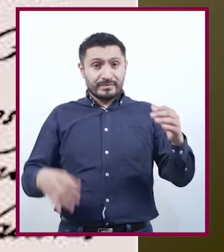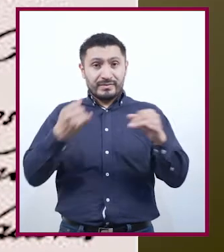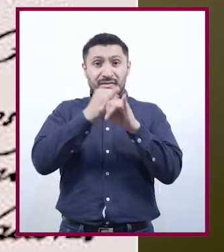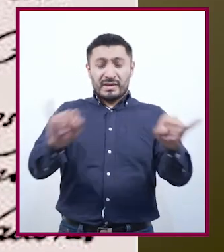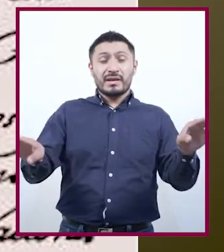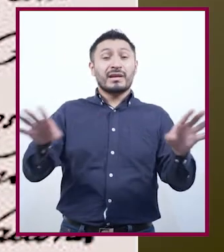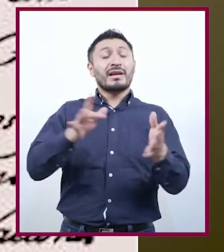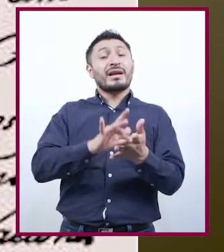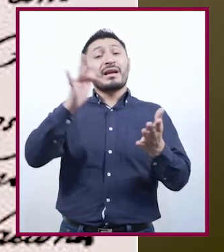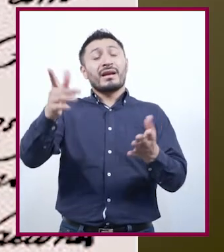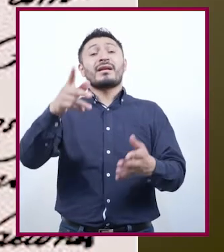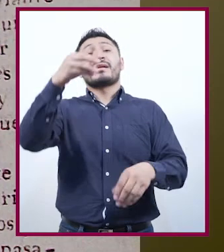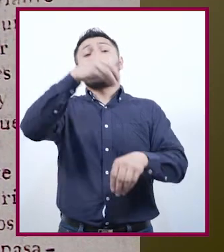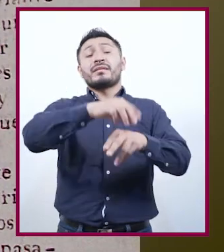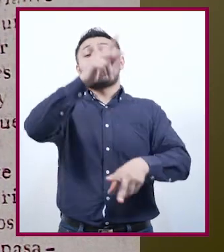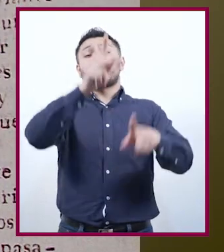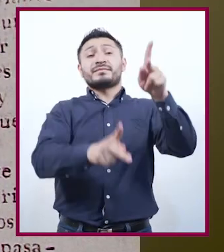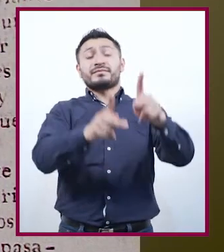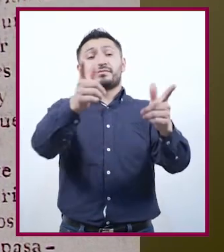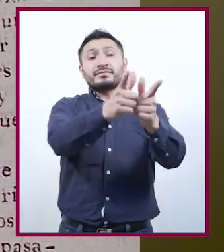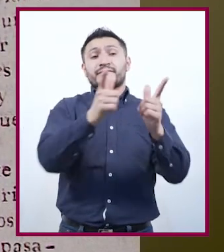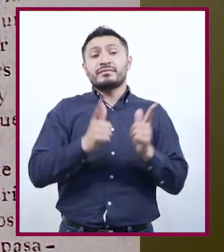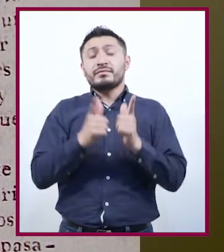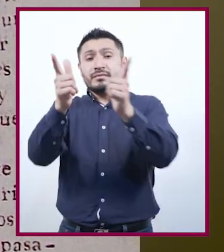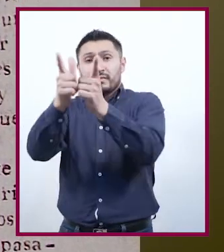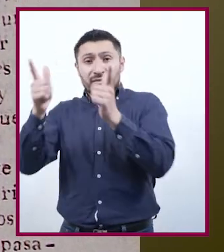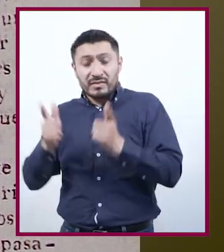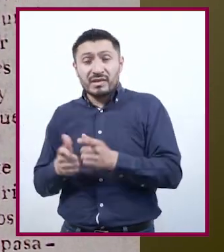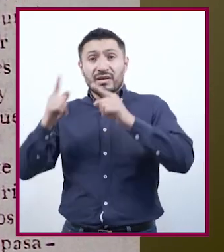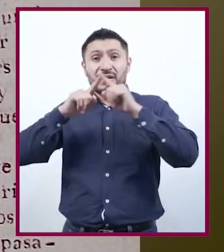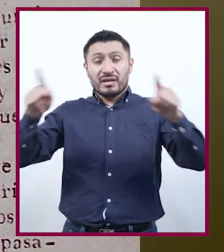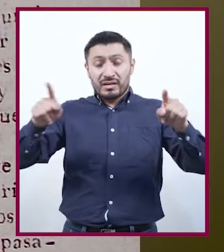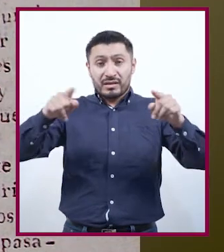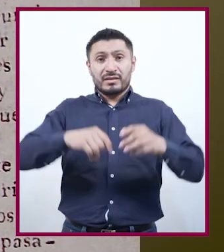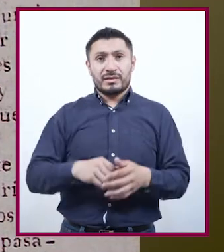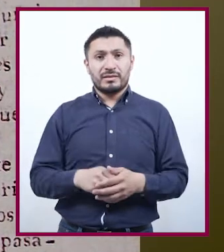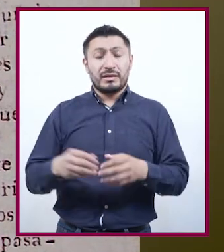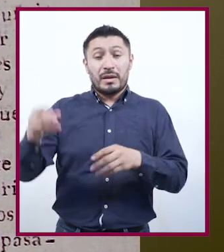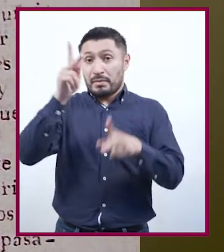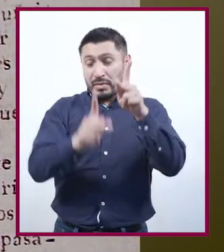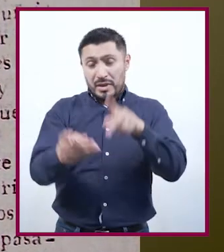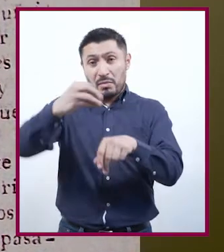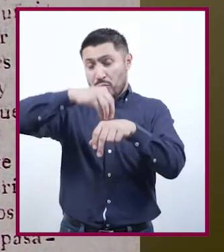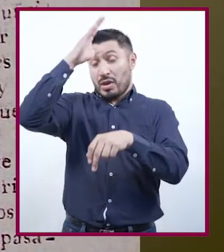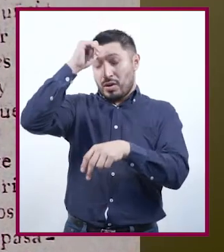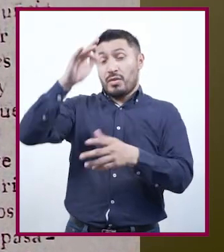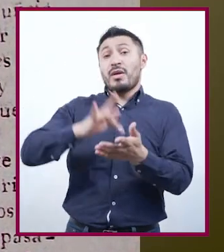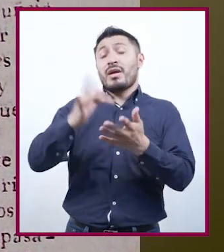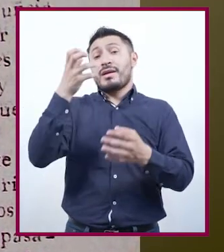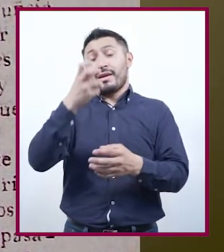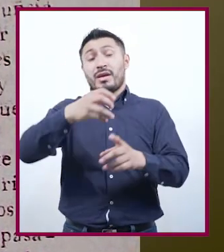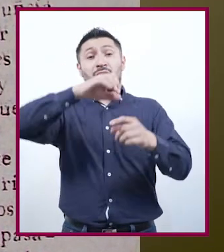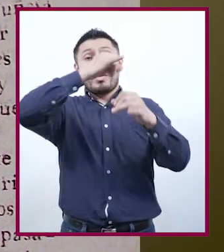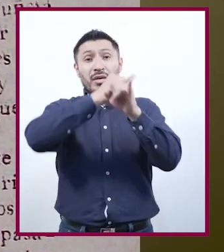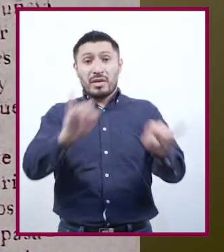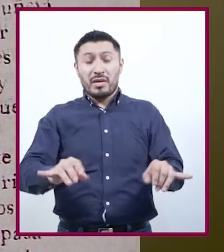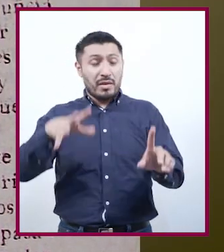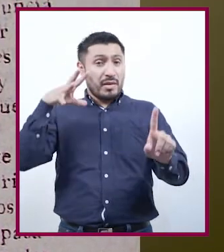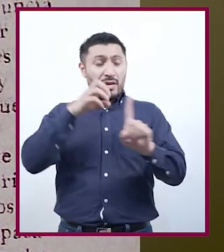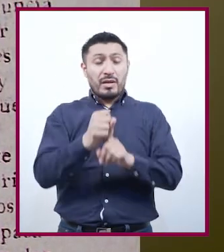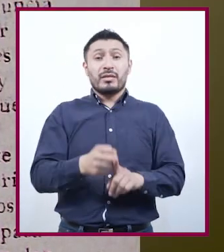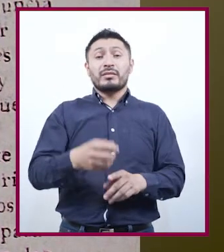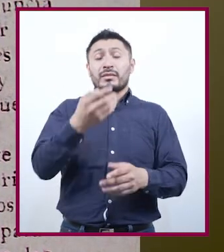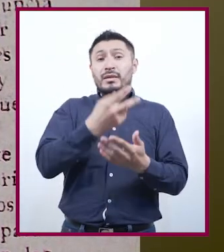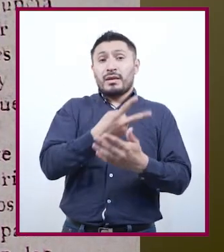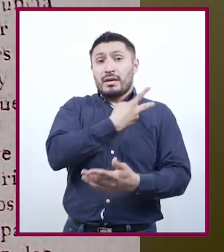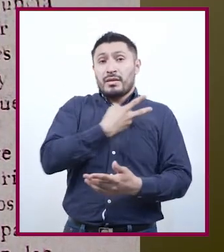la consumación fue posible gracias a las negociaciones entre los grupos de poder y los caudillos revolucionarios, a tal